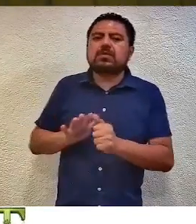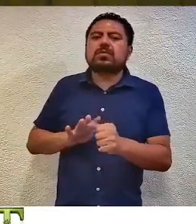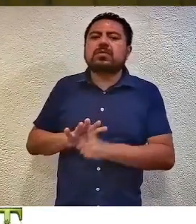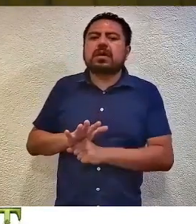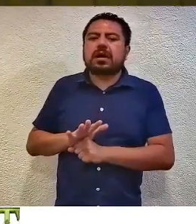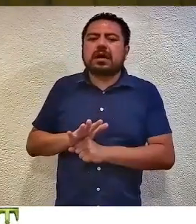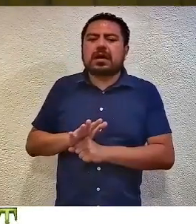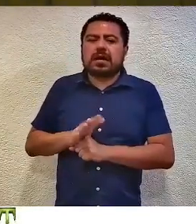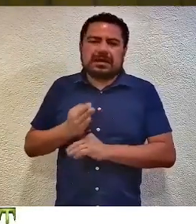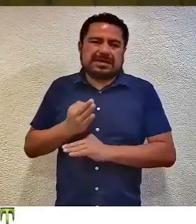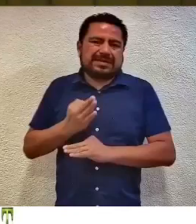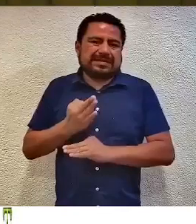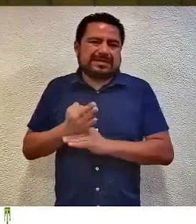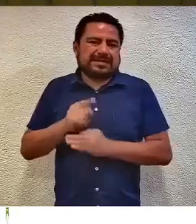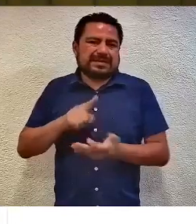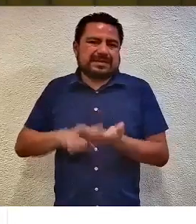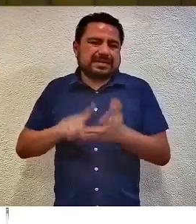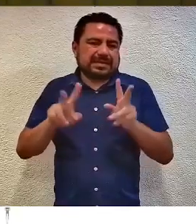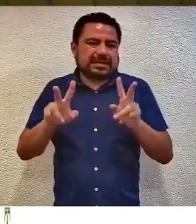laudo.